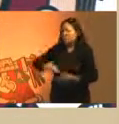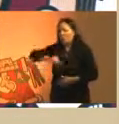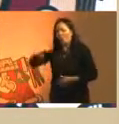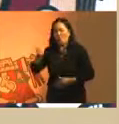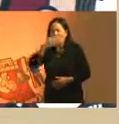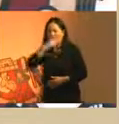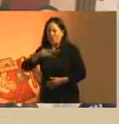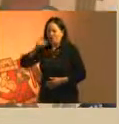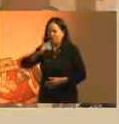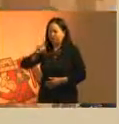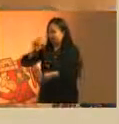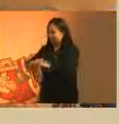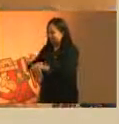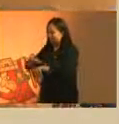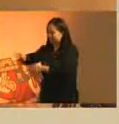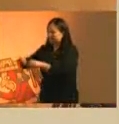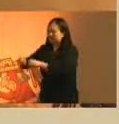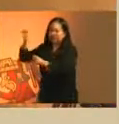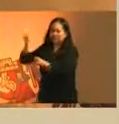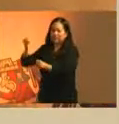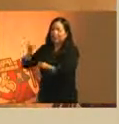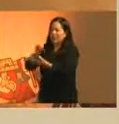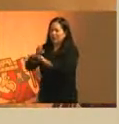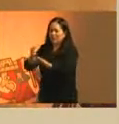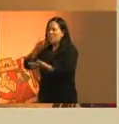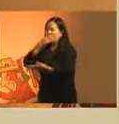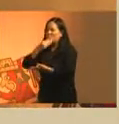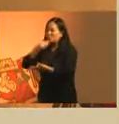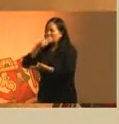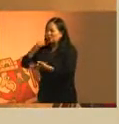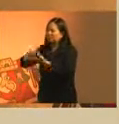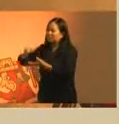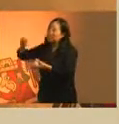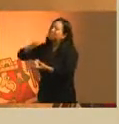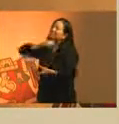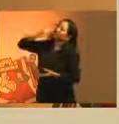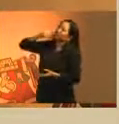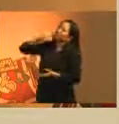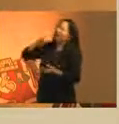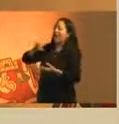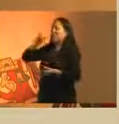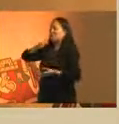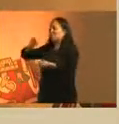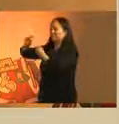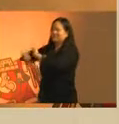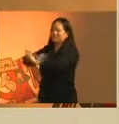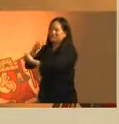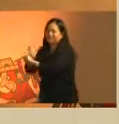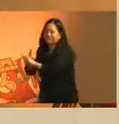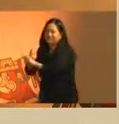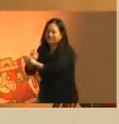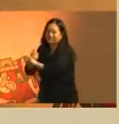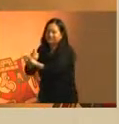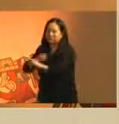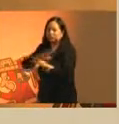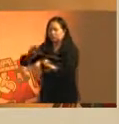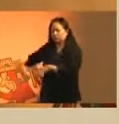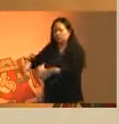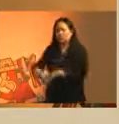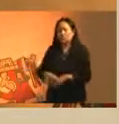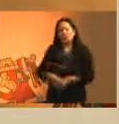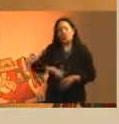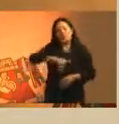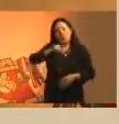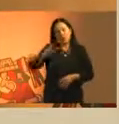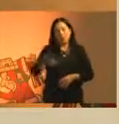hombres y las mujeres elegidos colgaron a dos campesinos violaron a varias mujeres entonces la siguiente vez que fueron por primo tapia primo dijo yo no